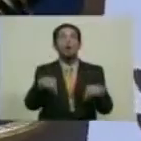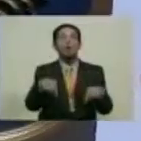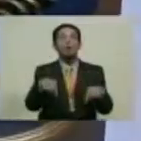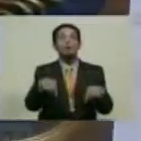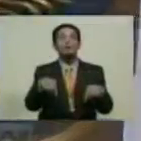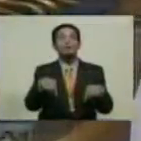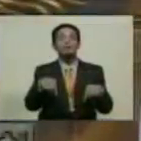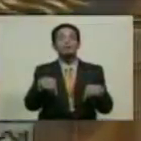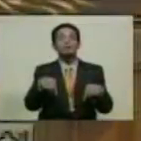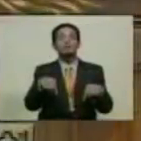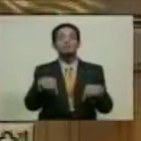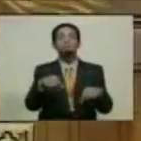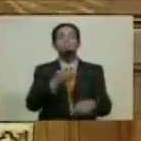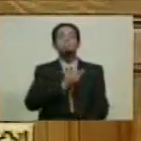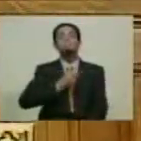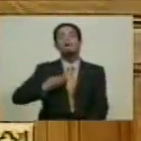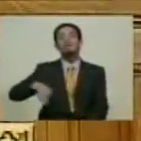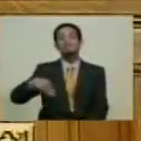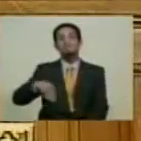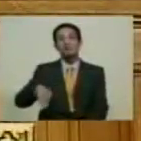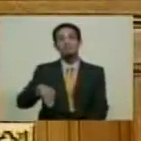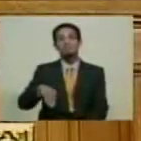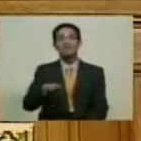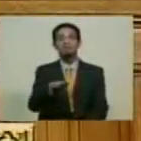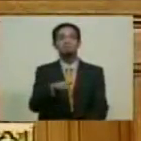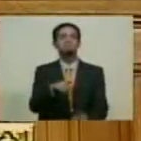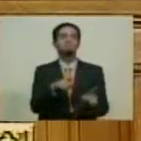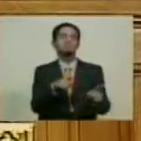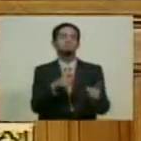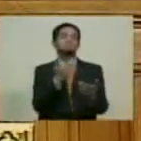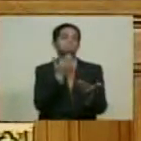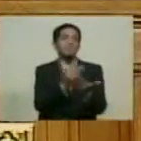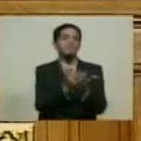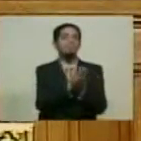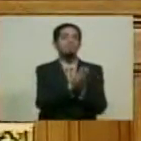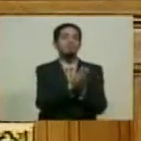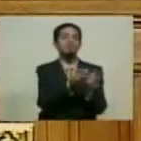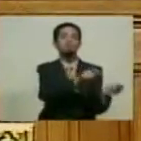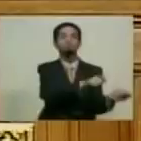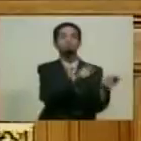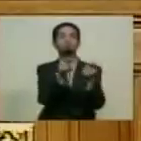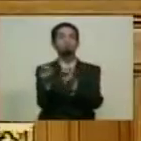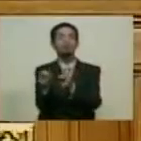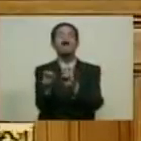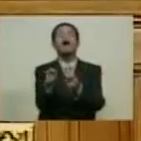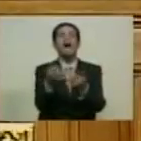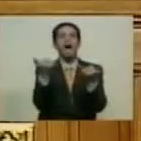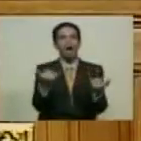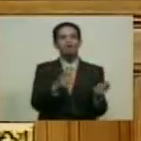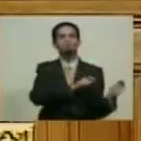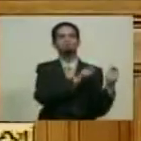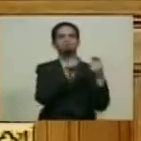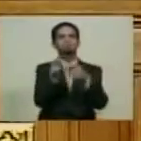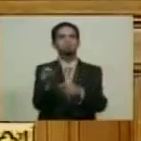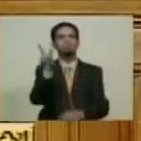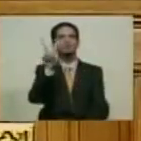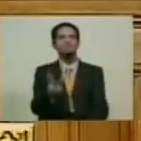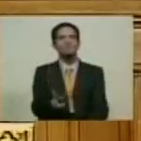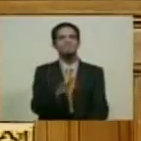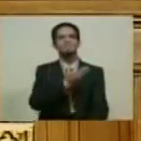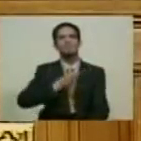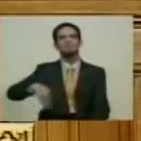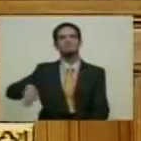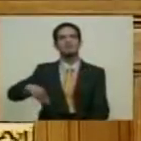presidente, y la patria la reclama en otra responsabilidad, ser vicepresidenta ejecutiva de la República. Otra gran